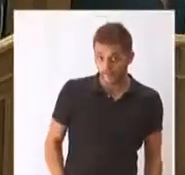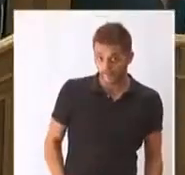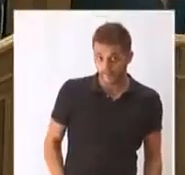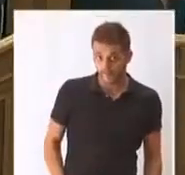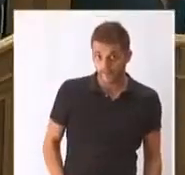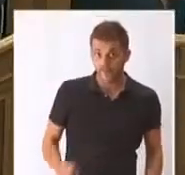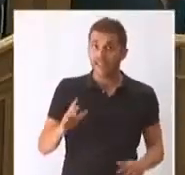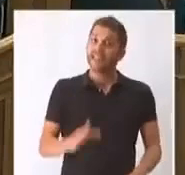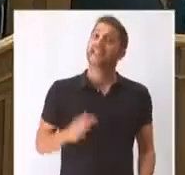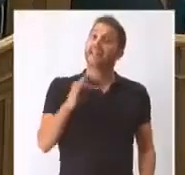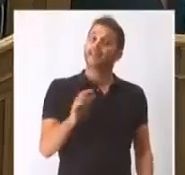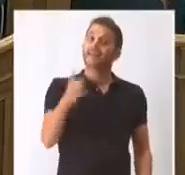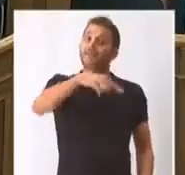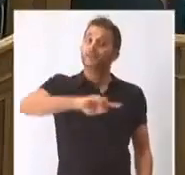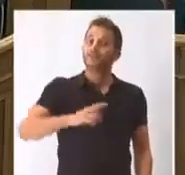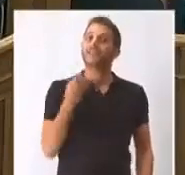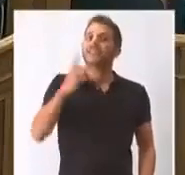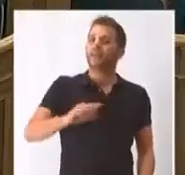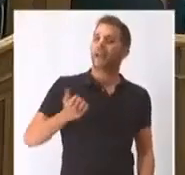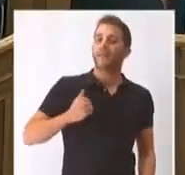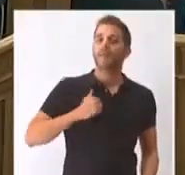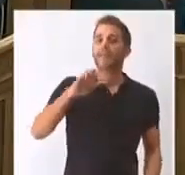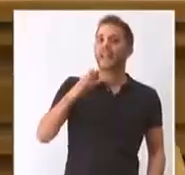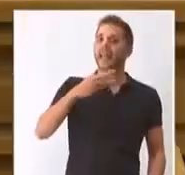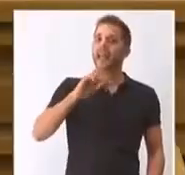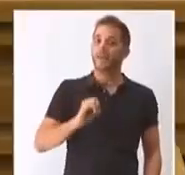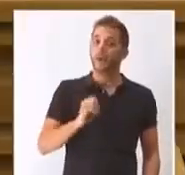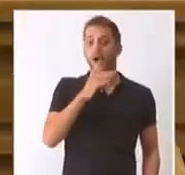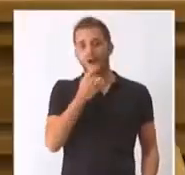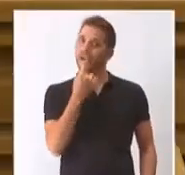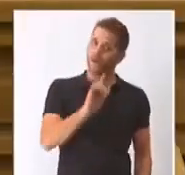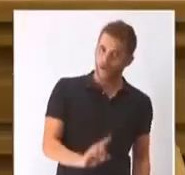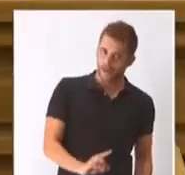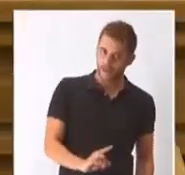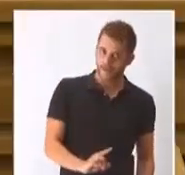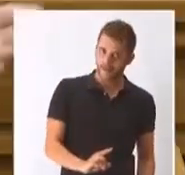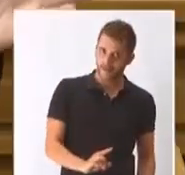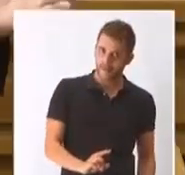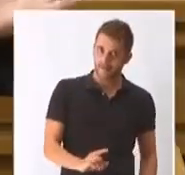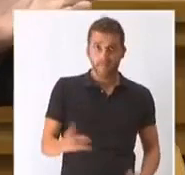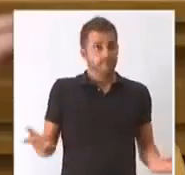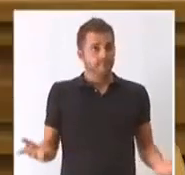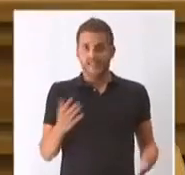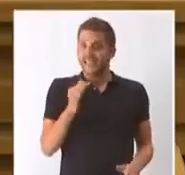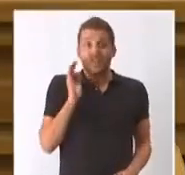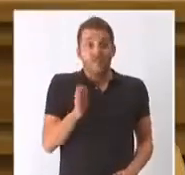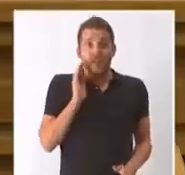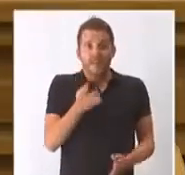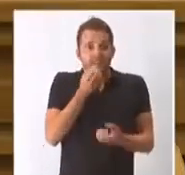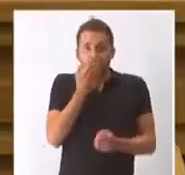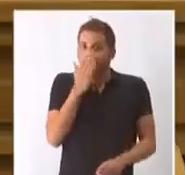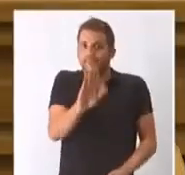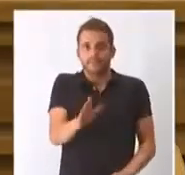y encima quería beber celebro que ahora ya no lo dicen ahora ya no lo dicen la verdad es que los